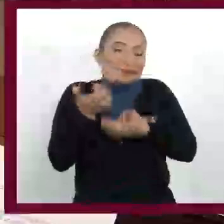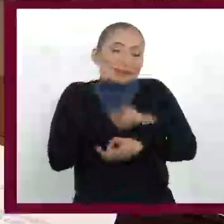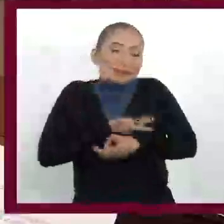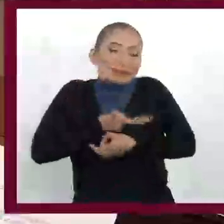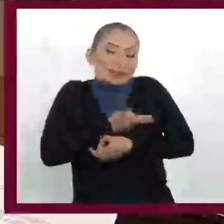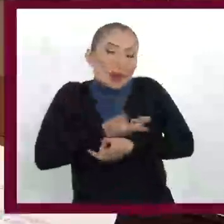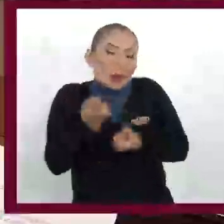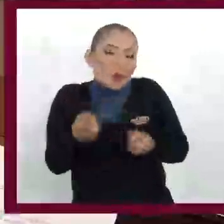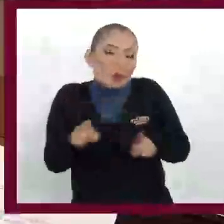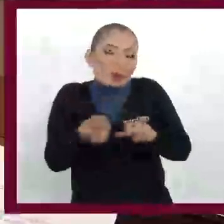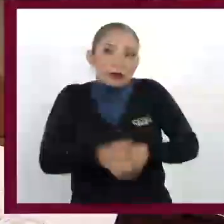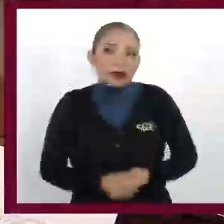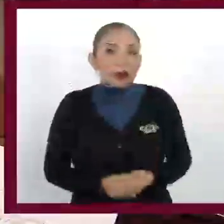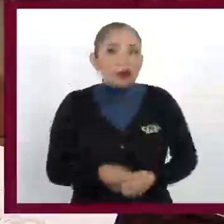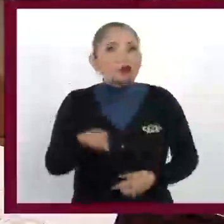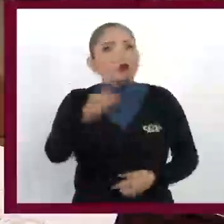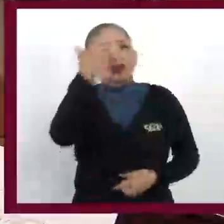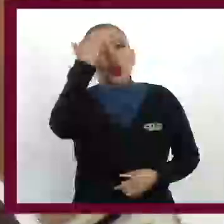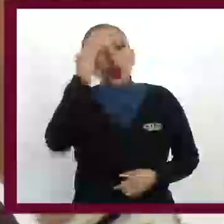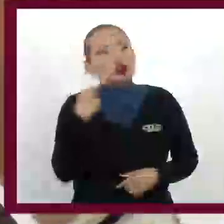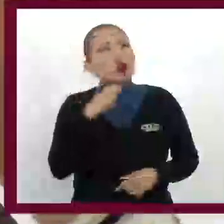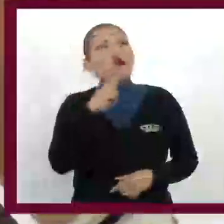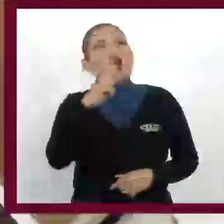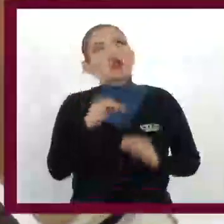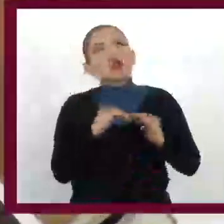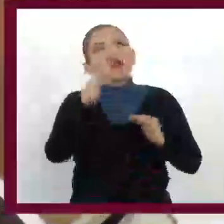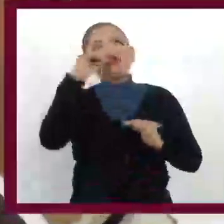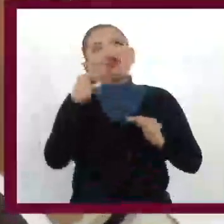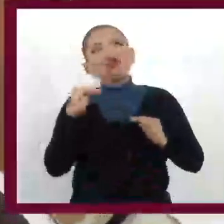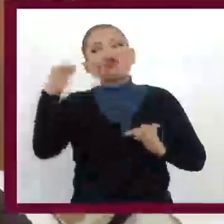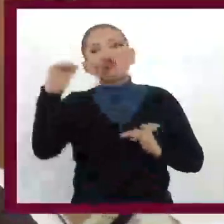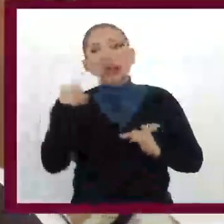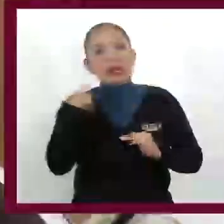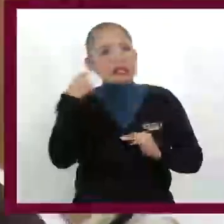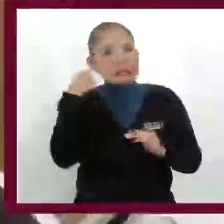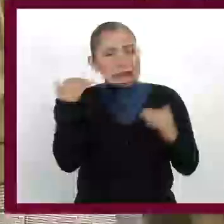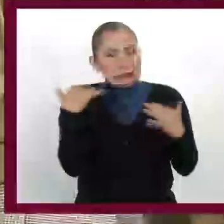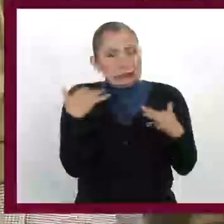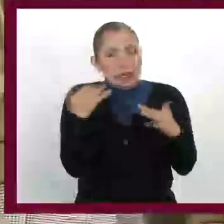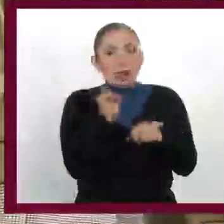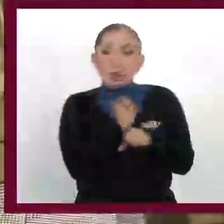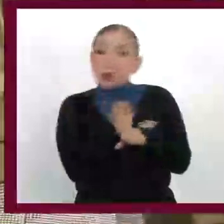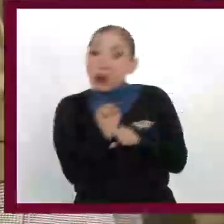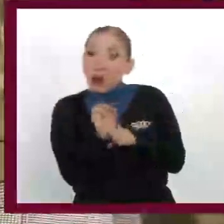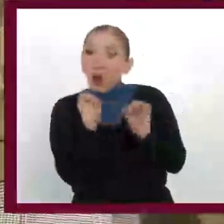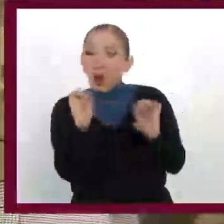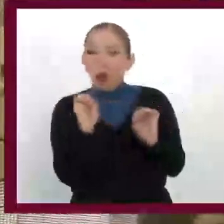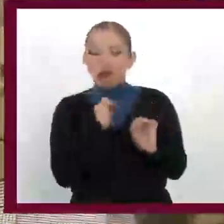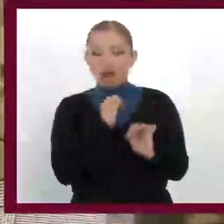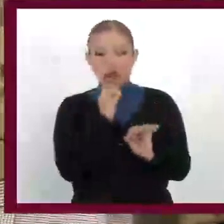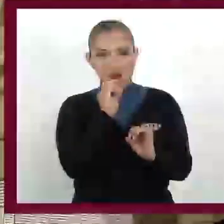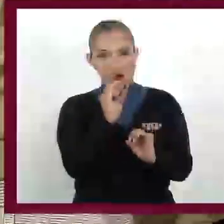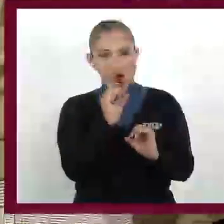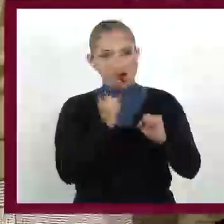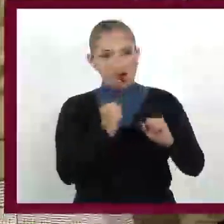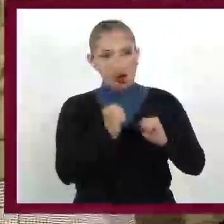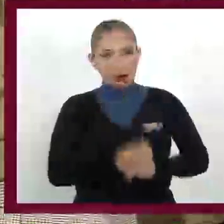aprecies mejor la música y conozcas el volumen de tu voz, si es chillante, suave o